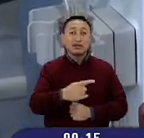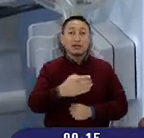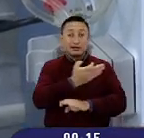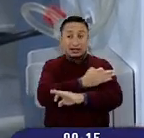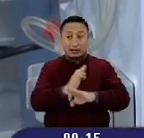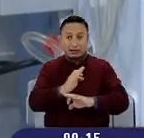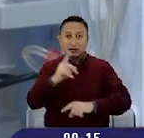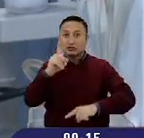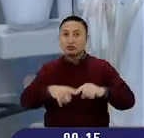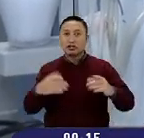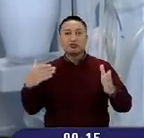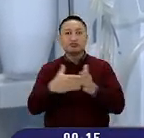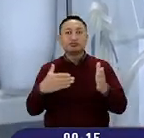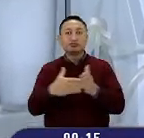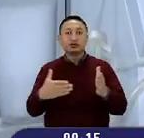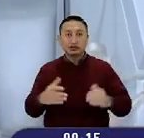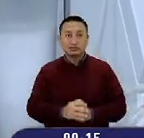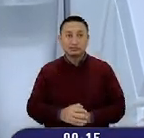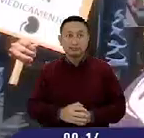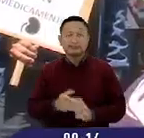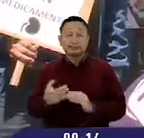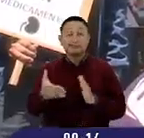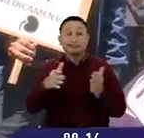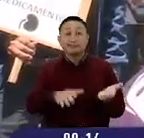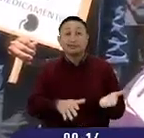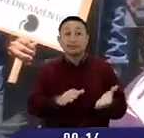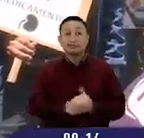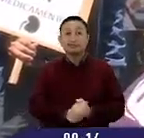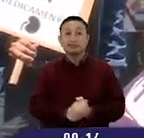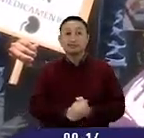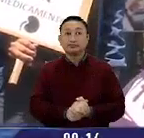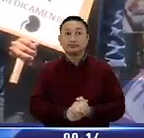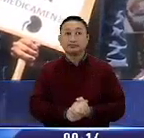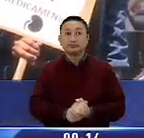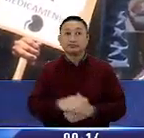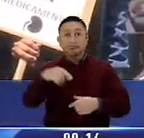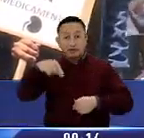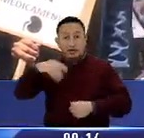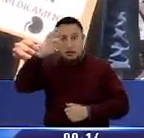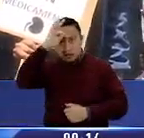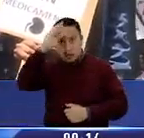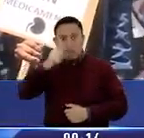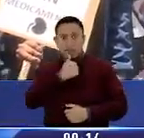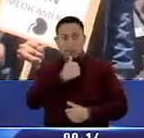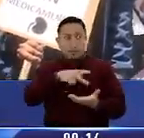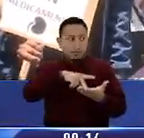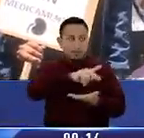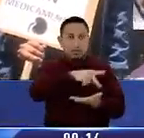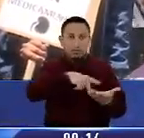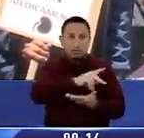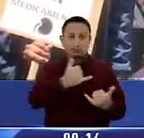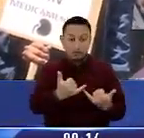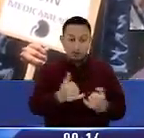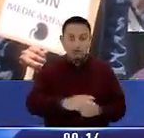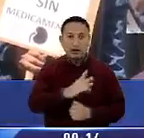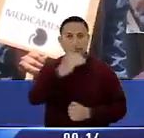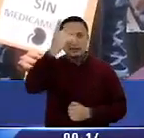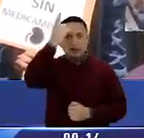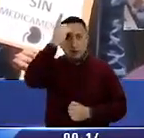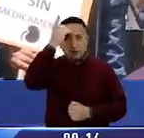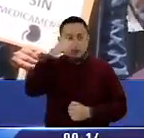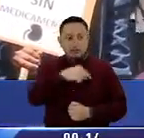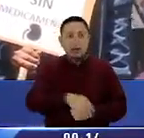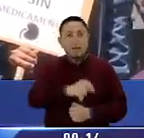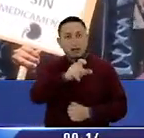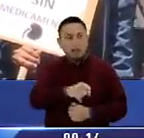tratamiento. Por lo tanto, han fallecido. Que se pongan al día con las clínicas que hasta el momento les adeuda para que un ser